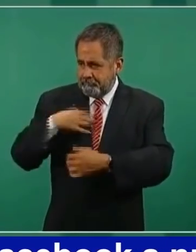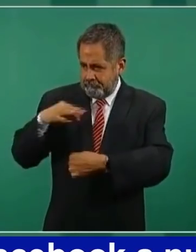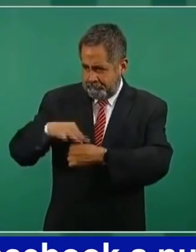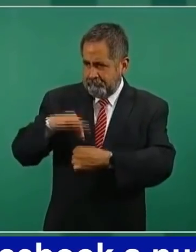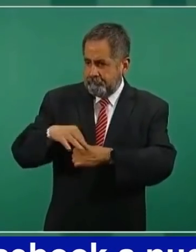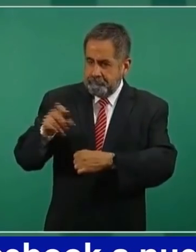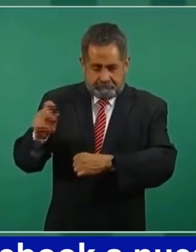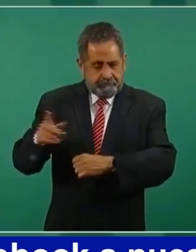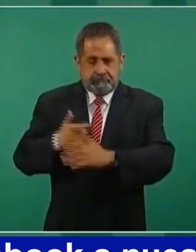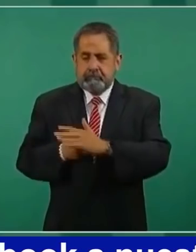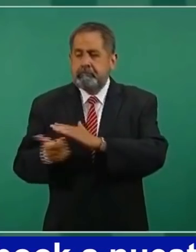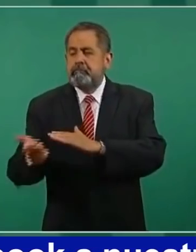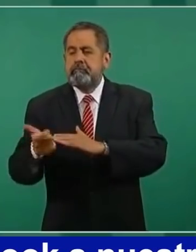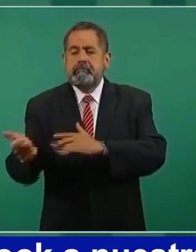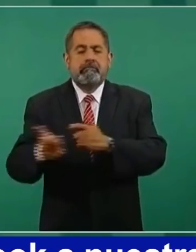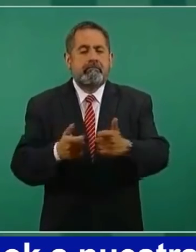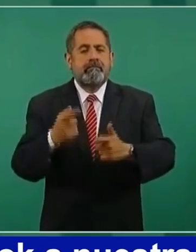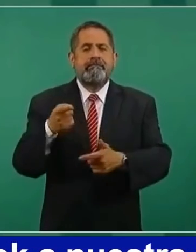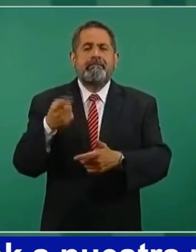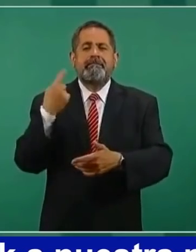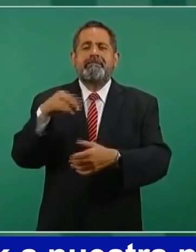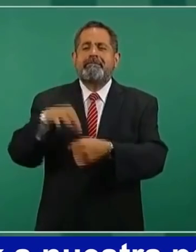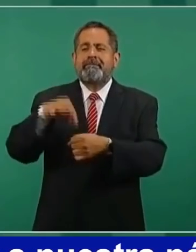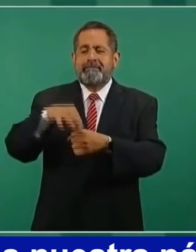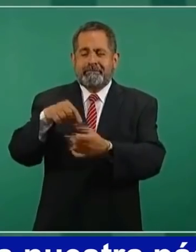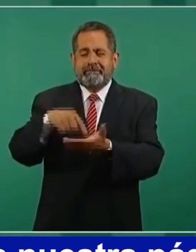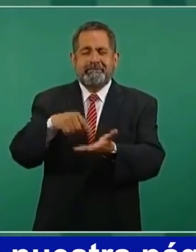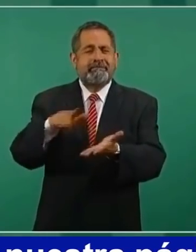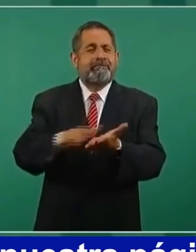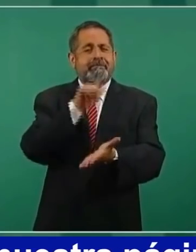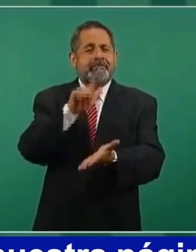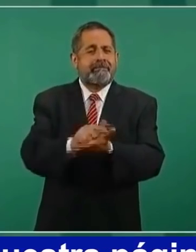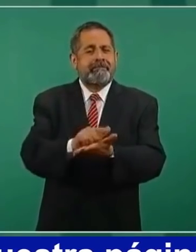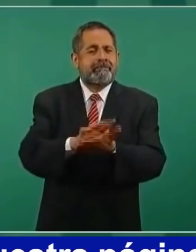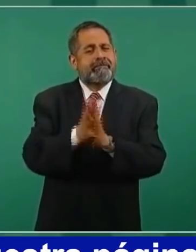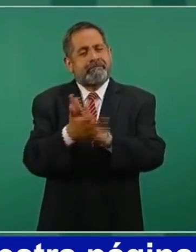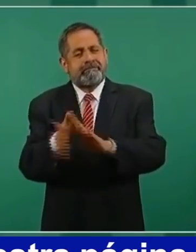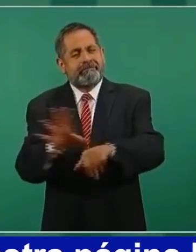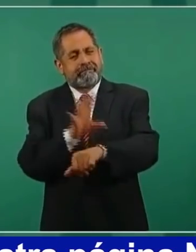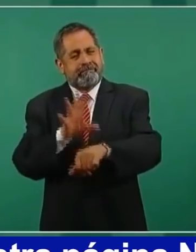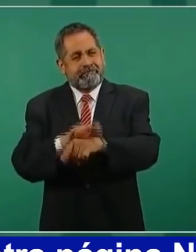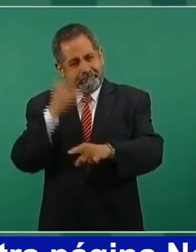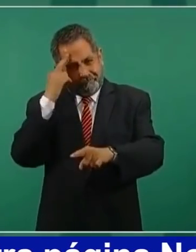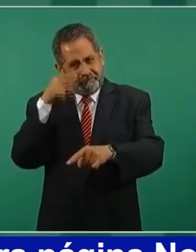votos para la aprobación de la llamada reforma energética.